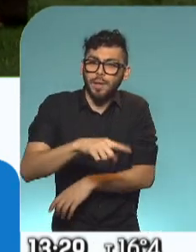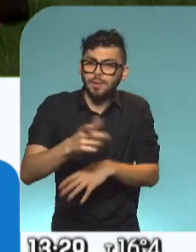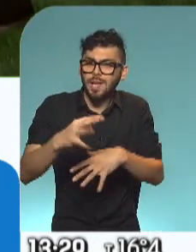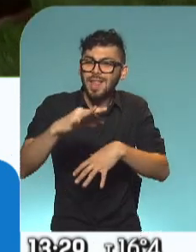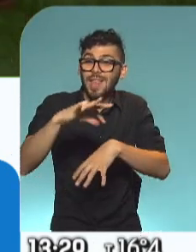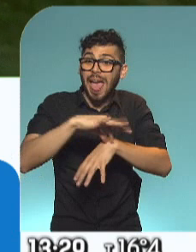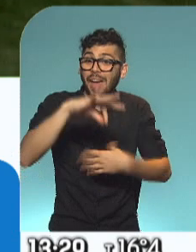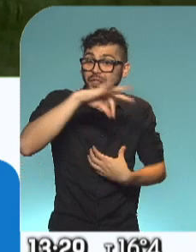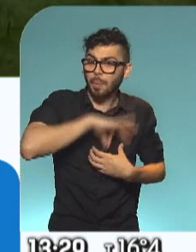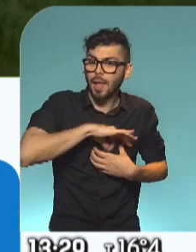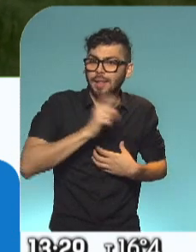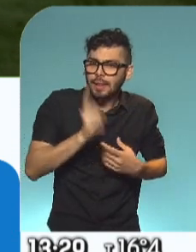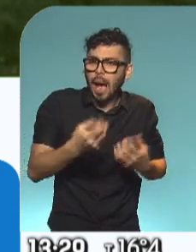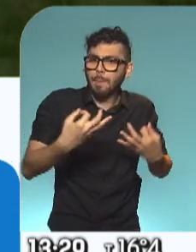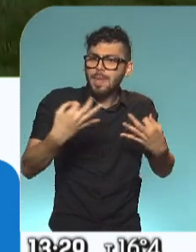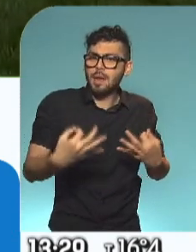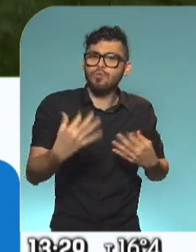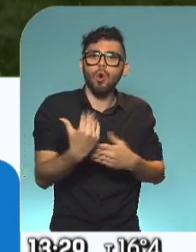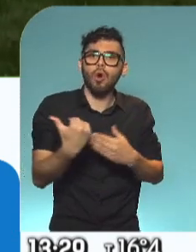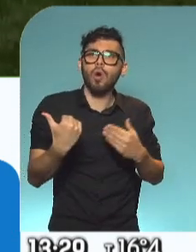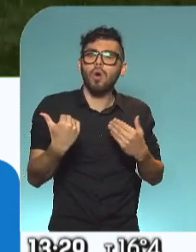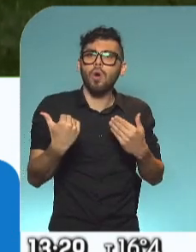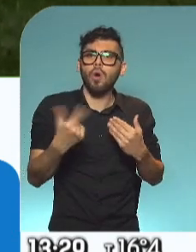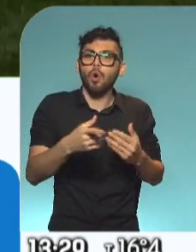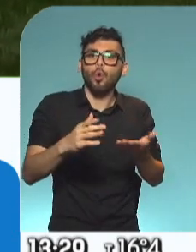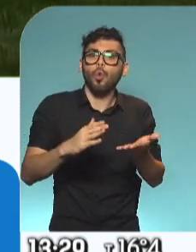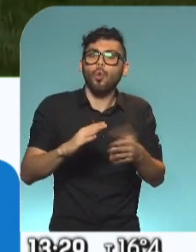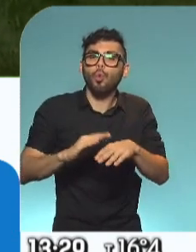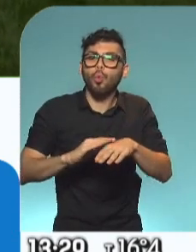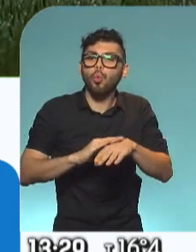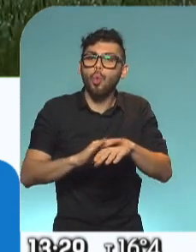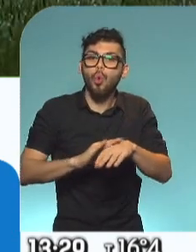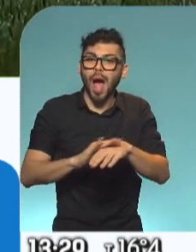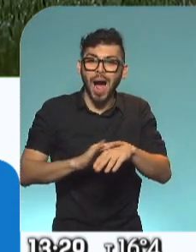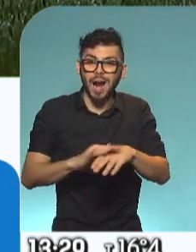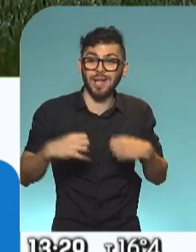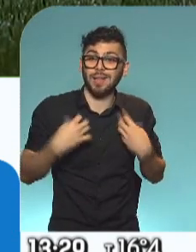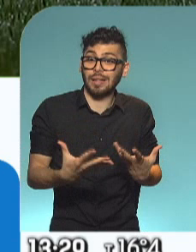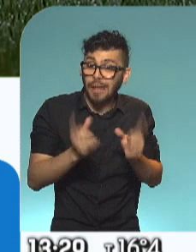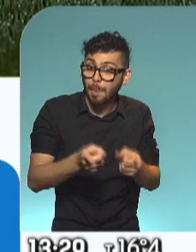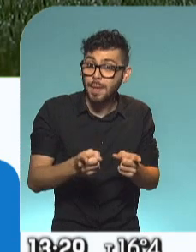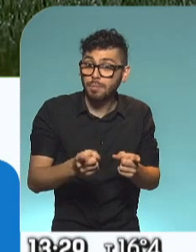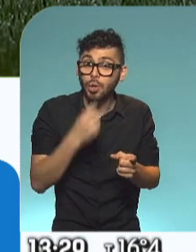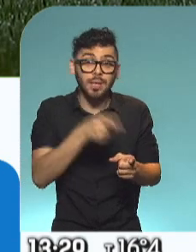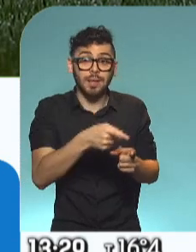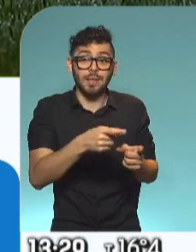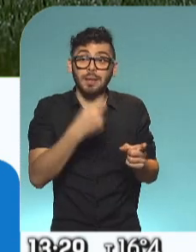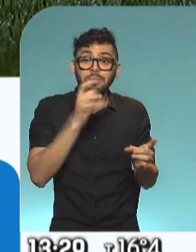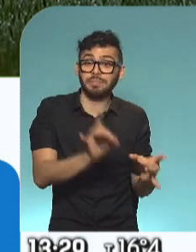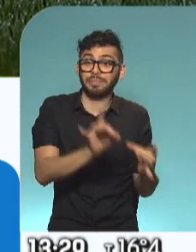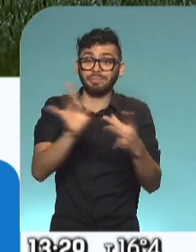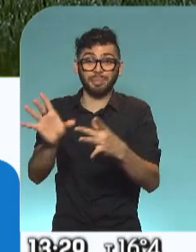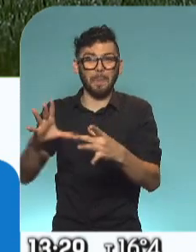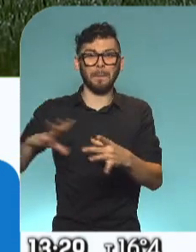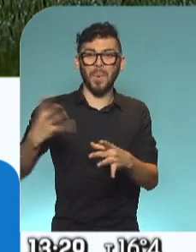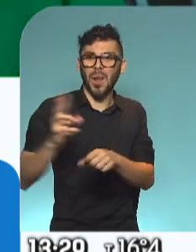es cierto? Que haya opciones para los pobres de curarse, porque todos se van a beneficiar de eso. No sé si me